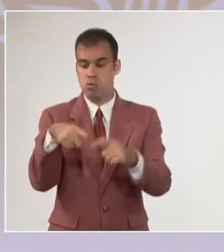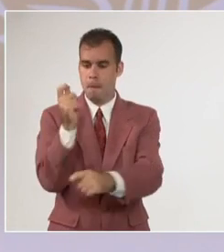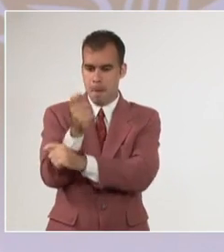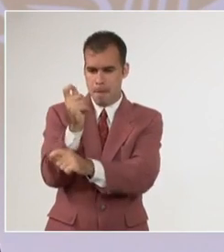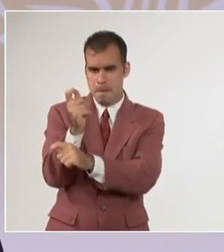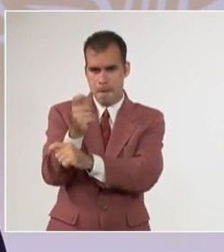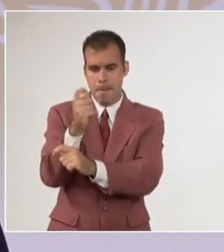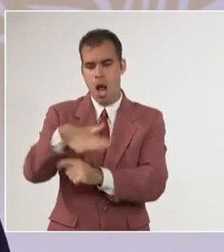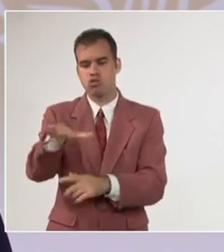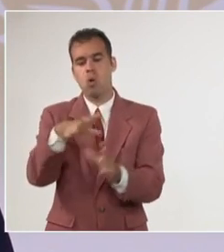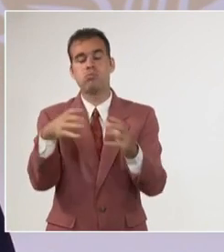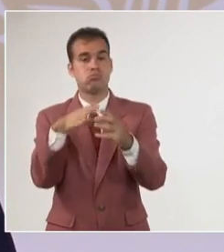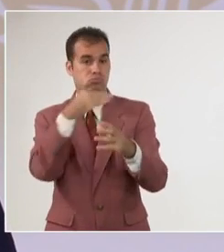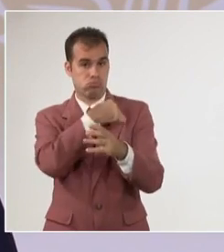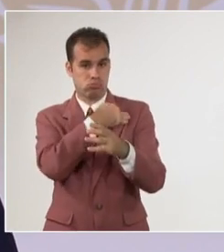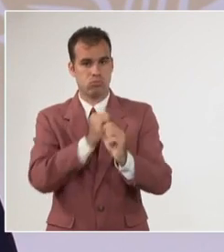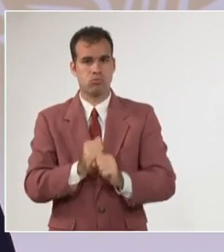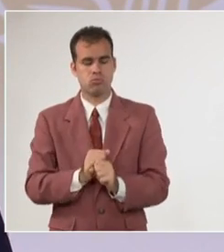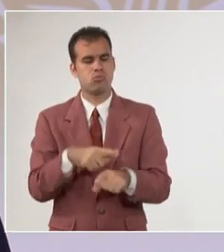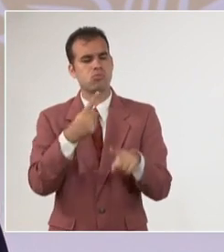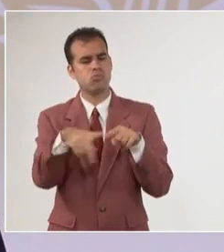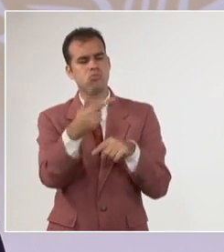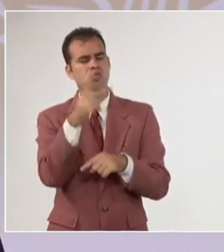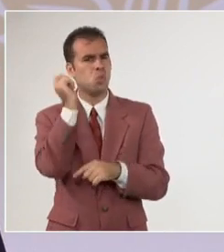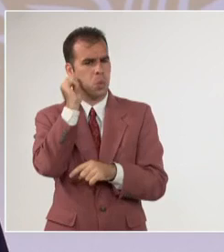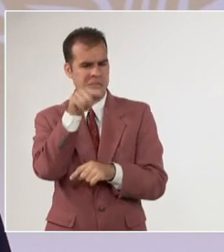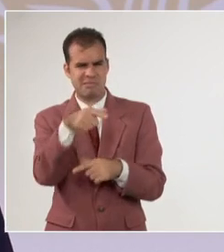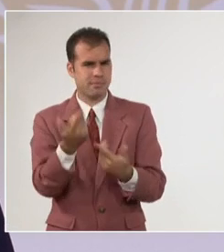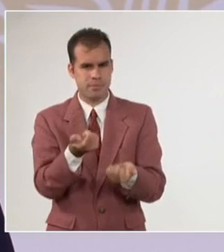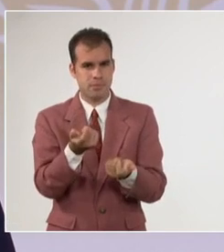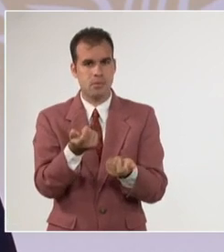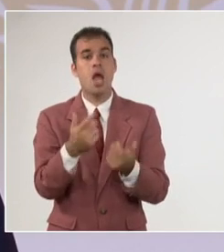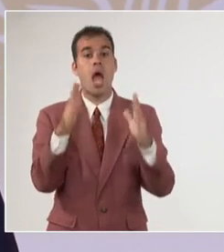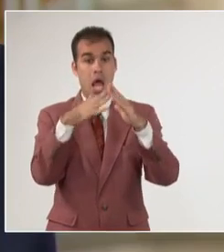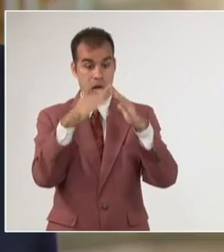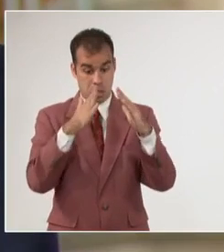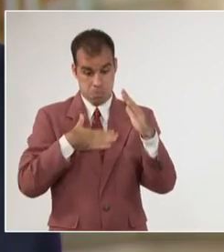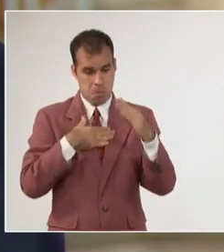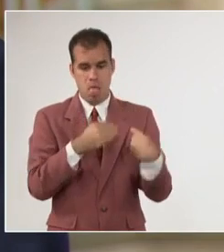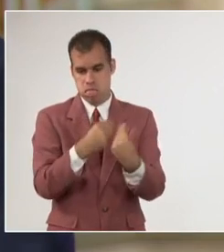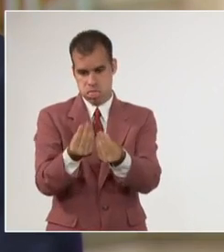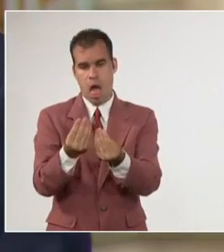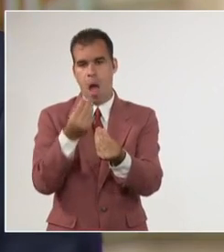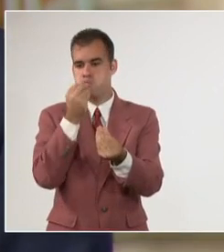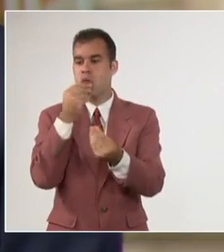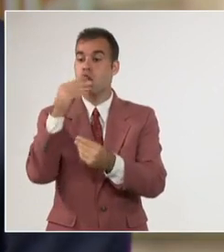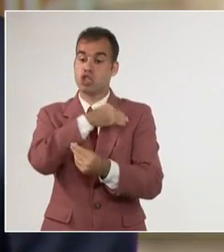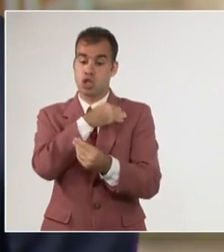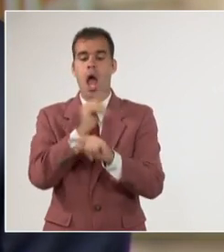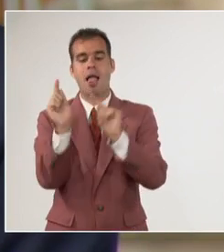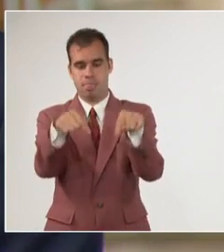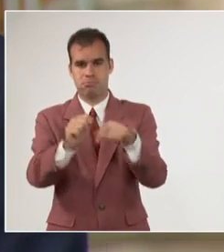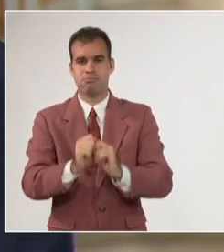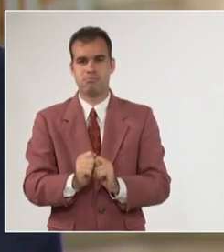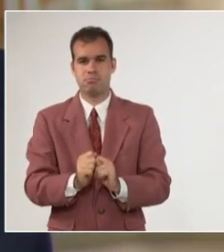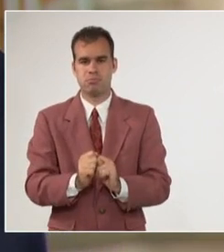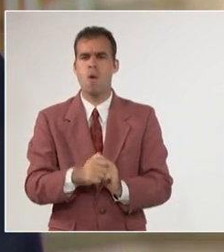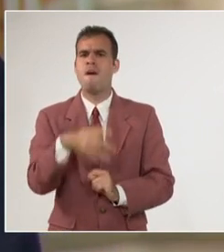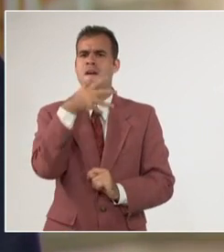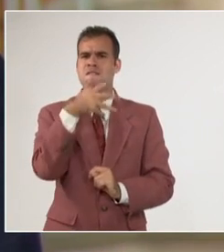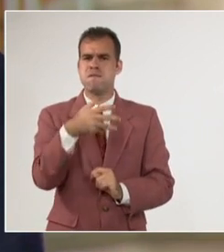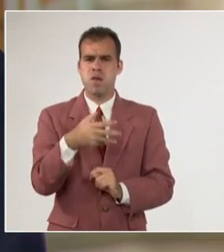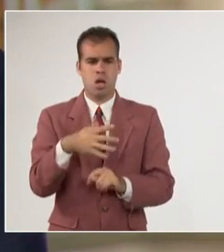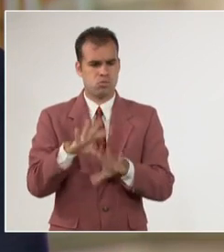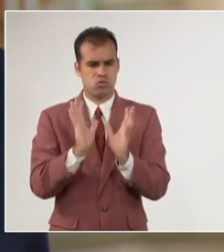tropa, Irma y Joaquina Vanegas, que ofrecieron su casa como campamento. El paso de Fidel y sus compañeros